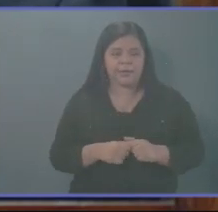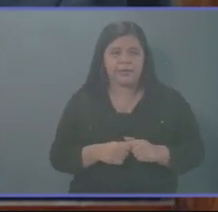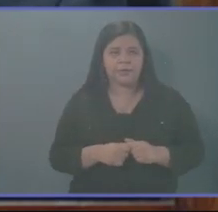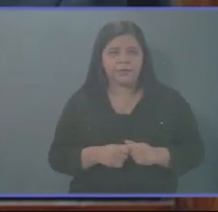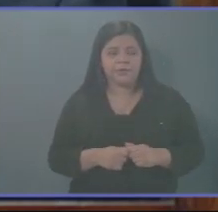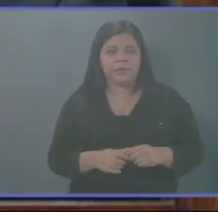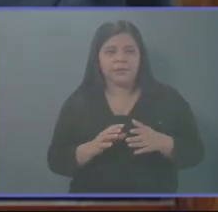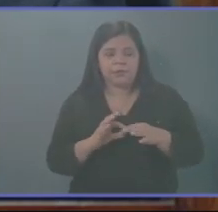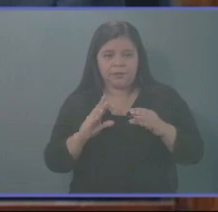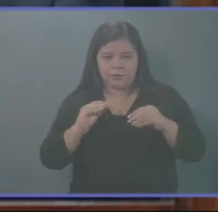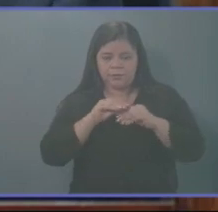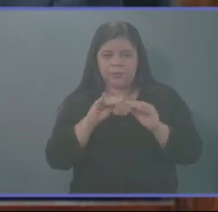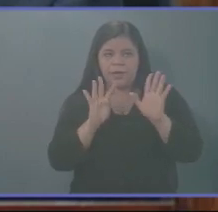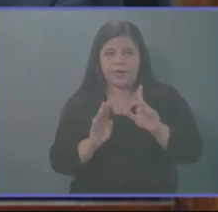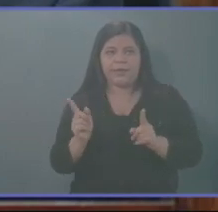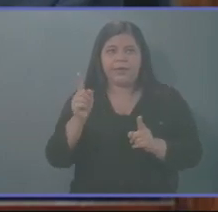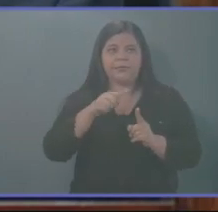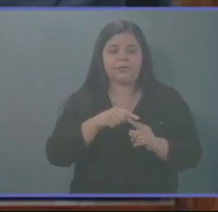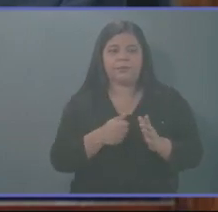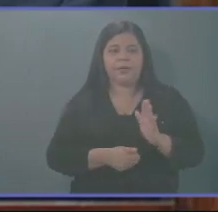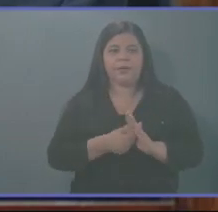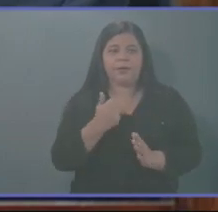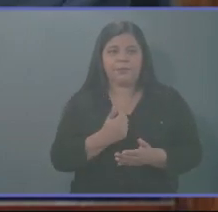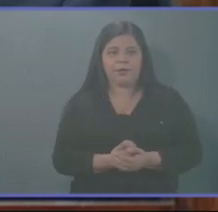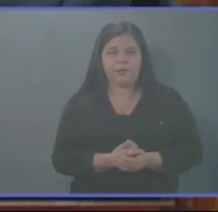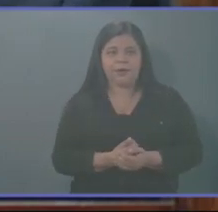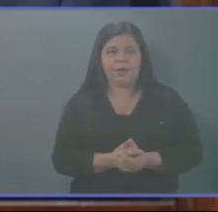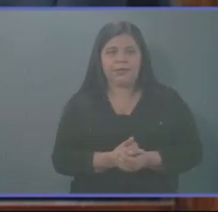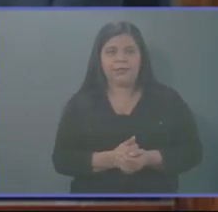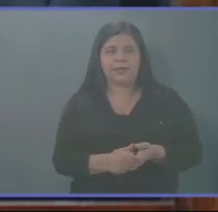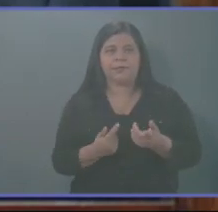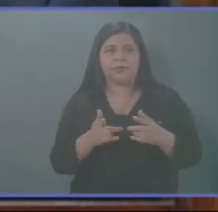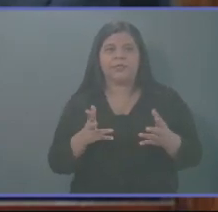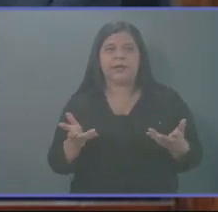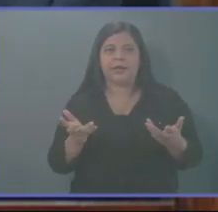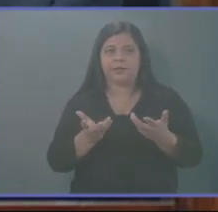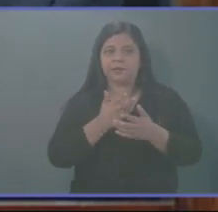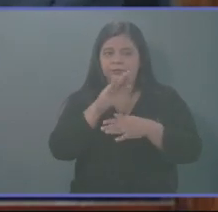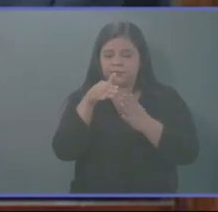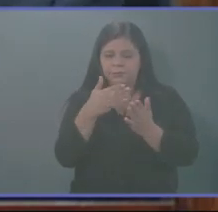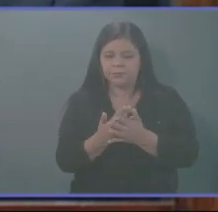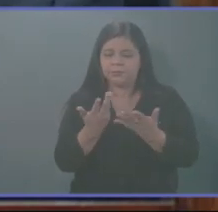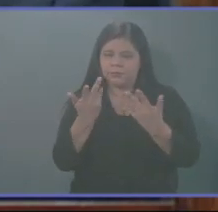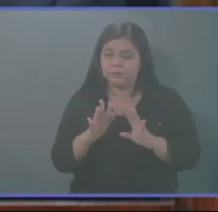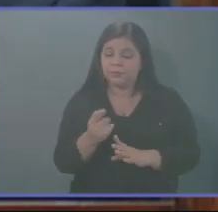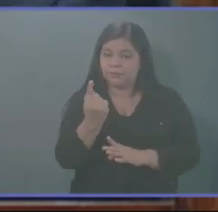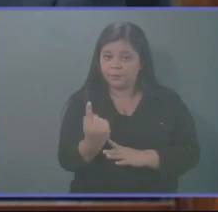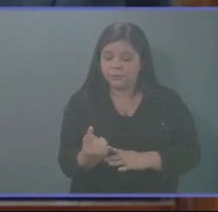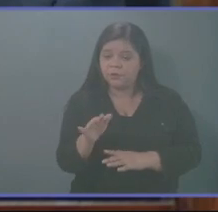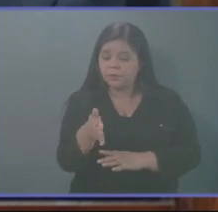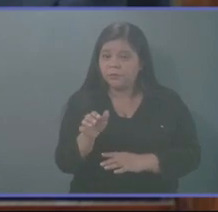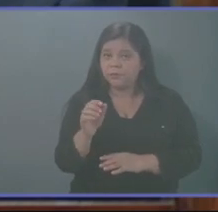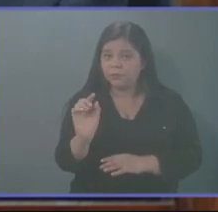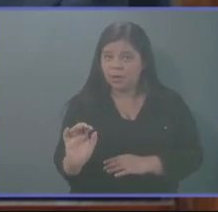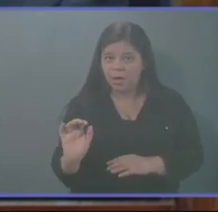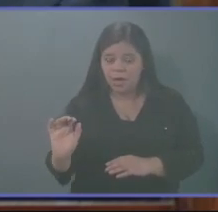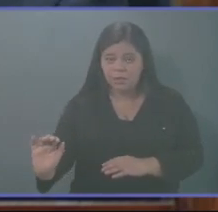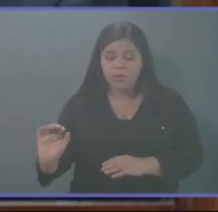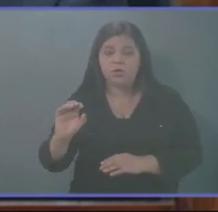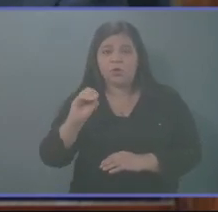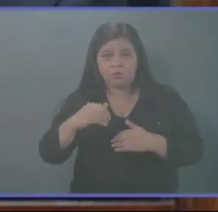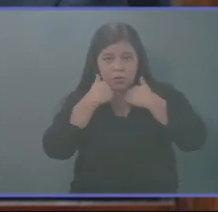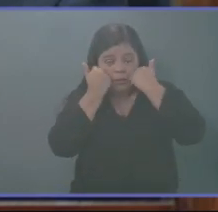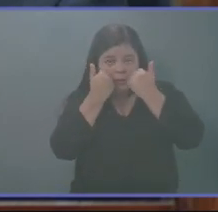sanción será de 9 a 14 años de prisión. El que reclutare a menores de edad para su ingreso o incorporación en